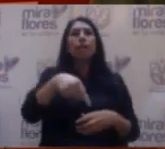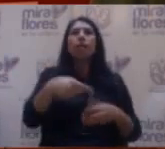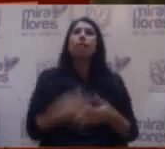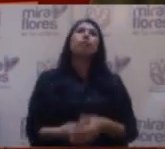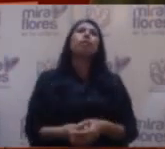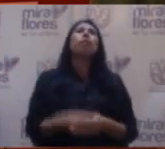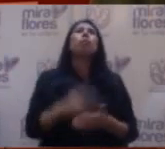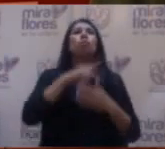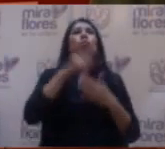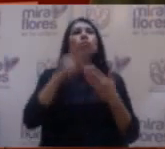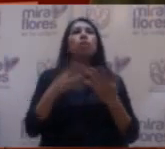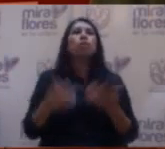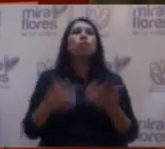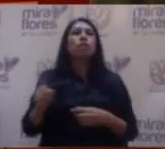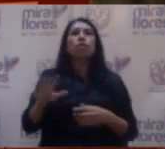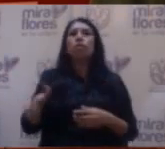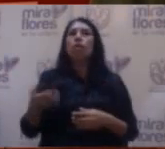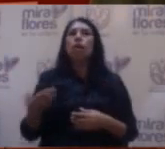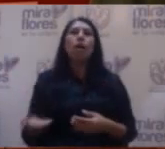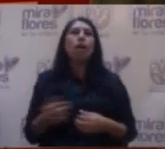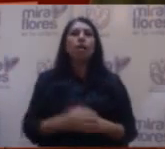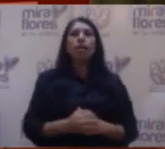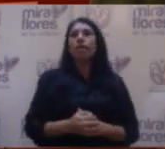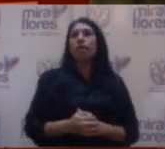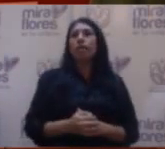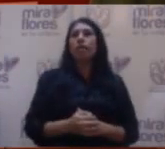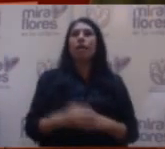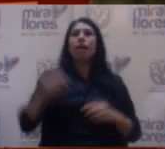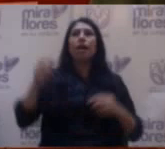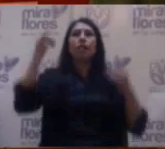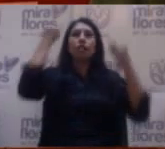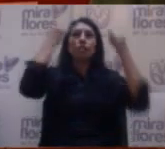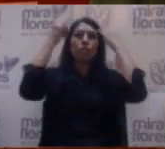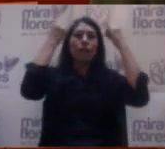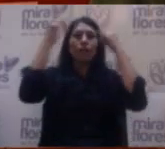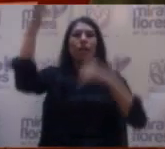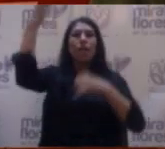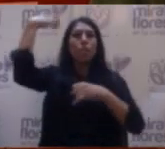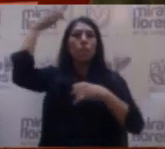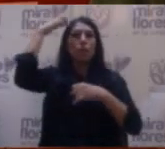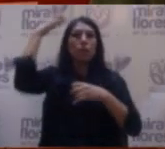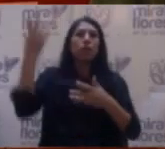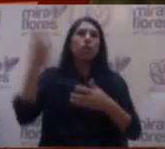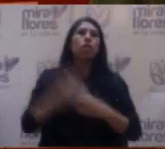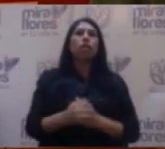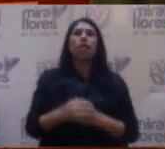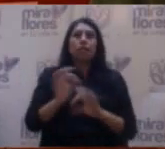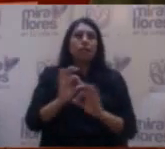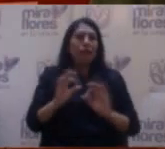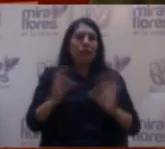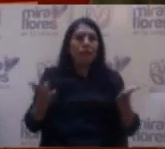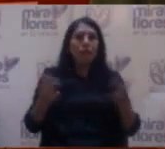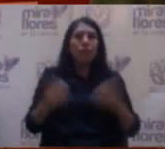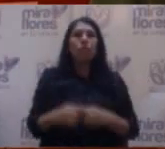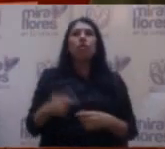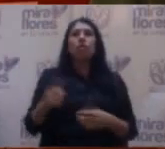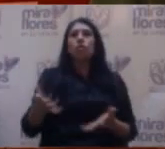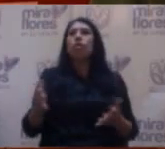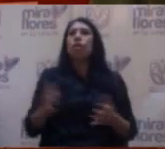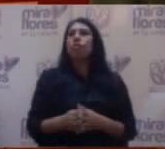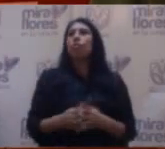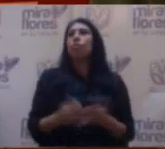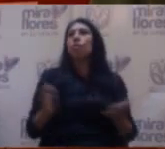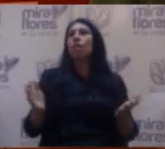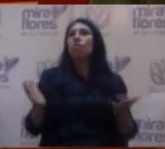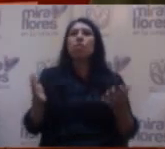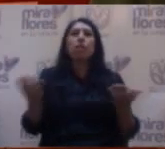realizado. Y no hay ninguna intención de naturaleza política, ni mucho menos. Simplemente es una intención de poder servir